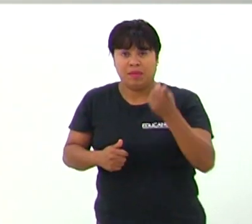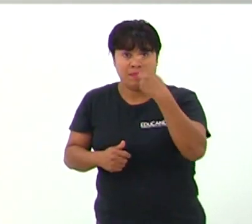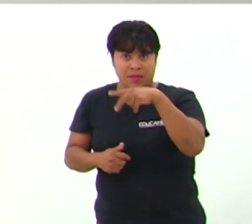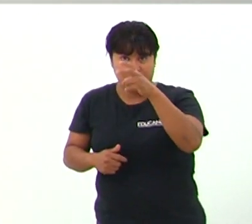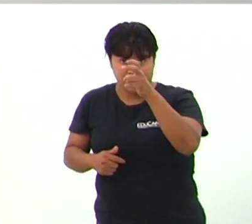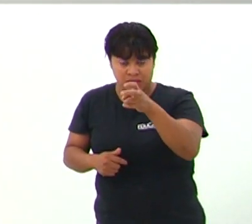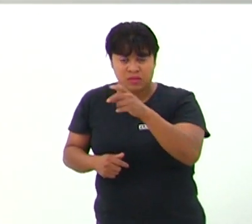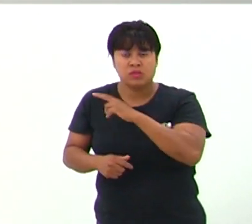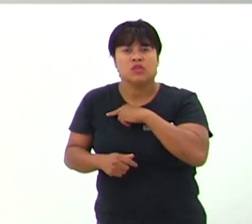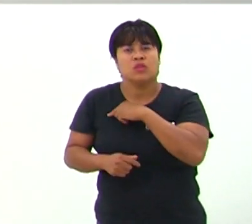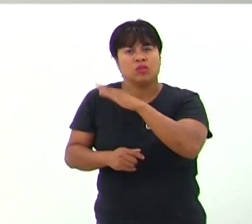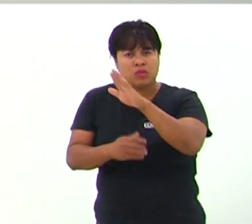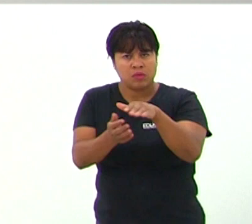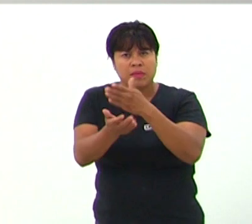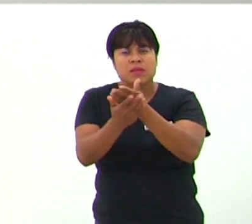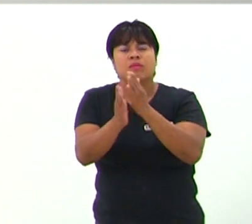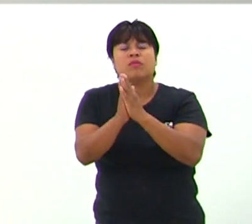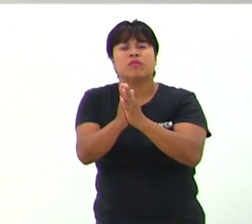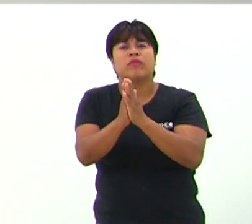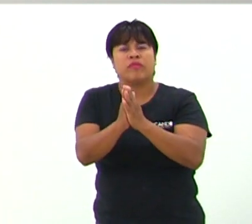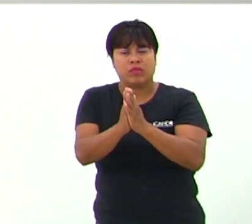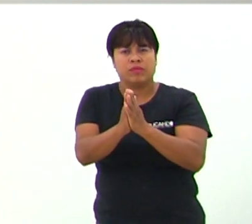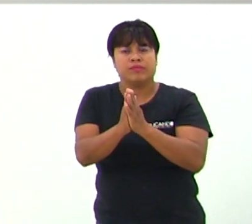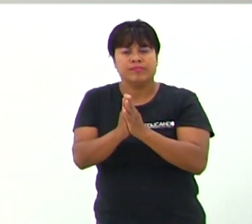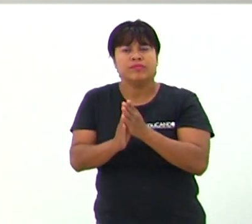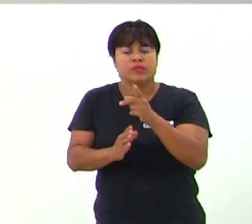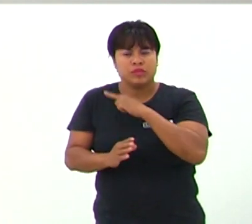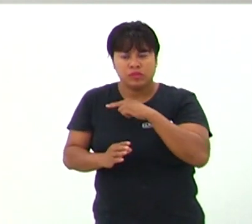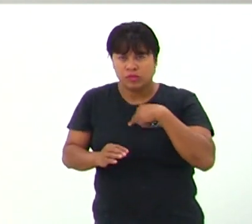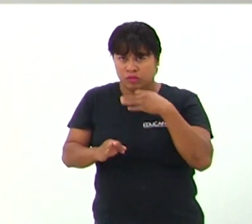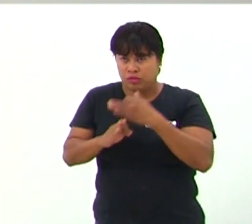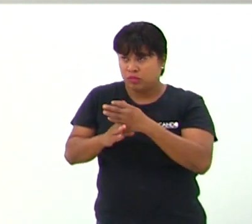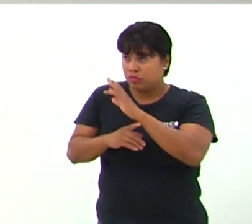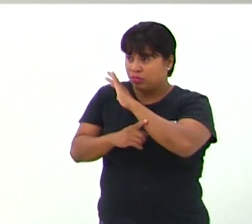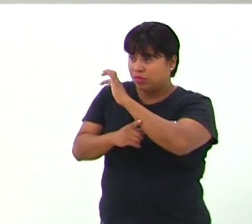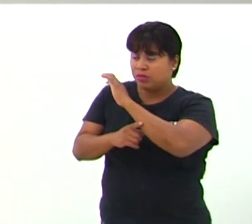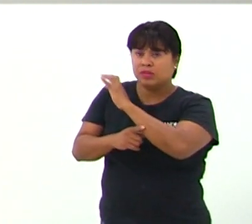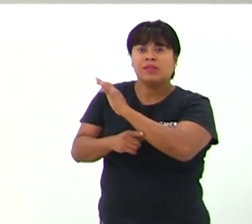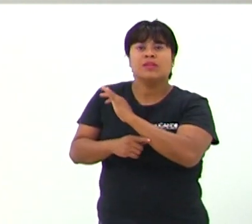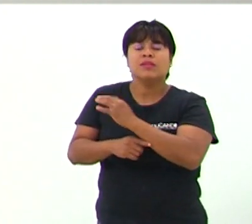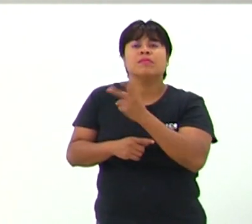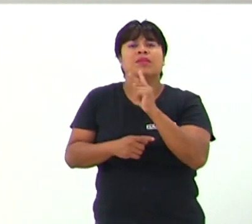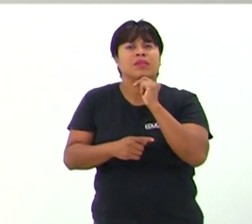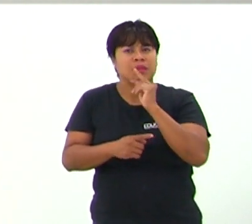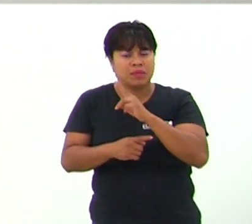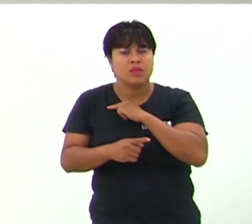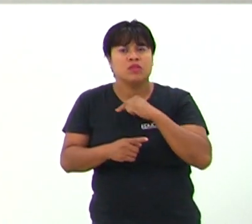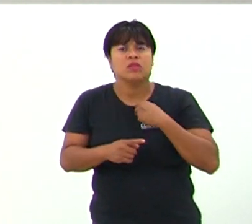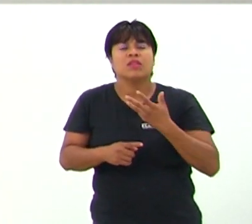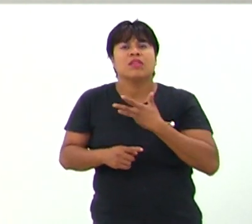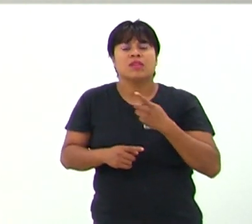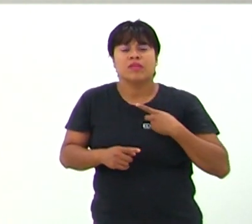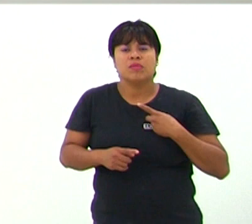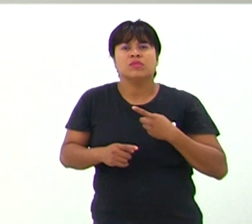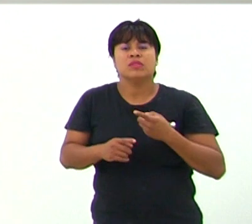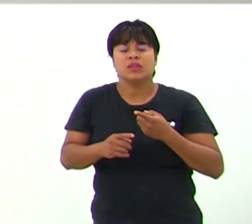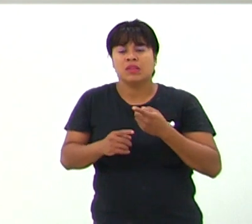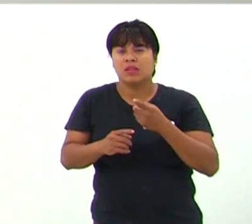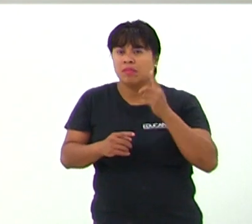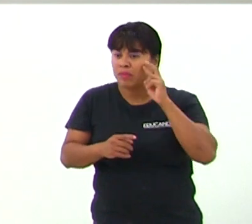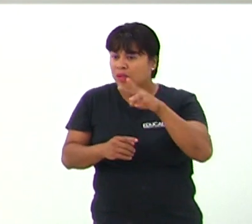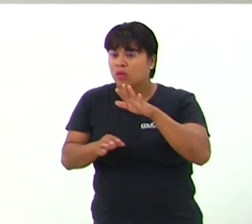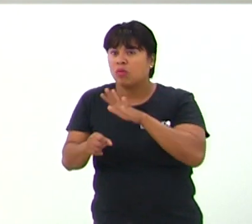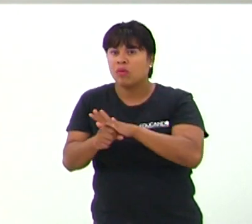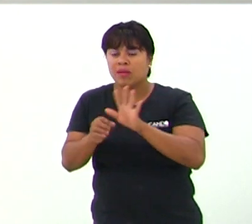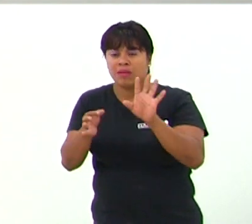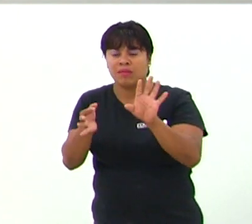ello te voy a pedir por favor que vamos a leer la frase, pero también tenemos que encontrar y